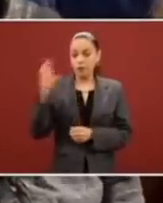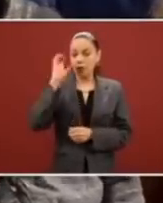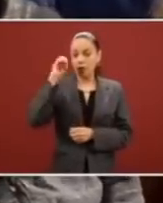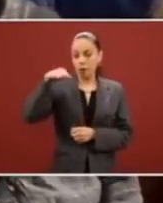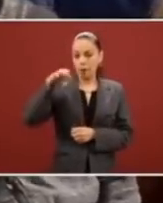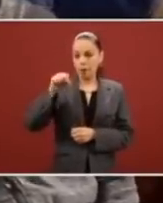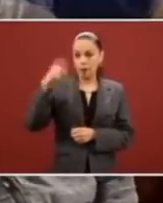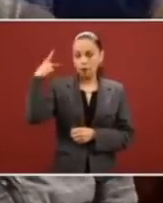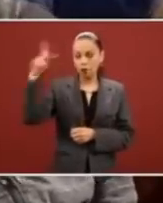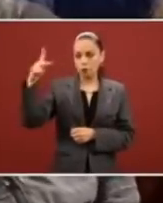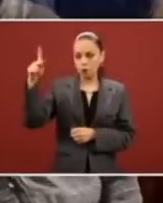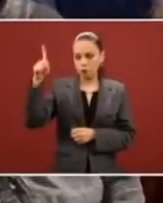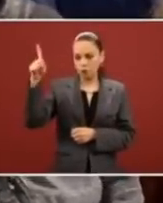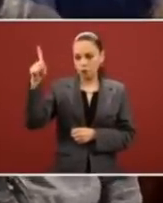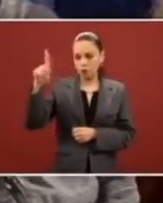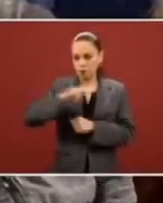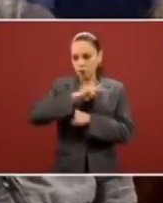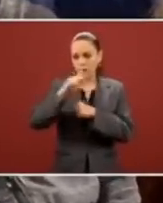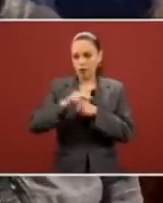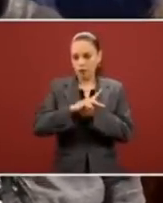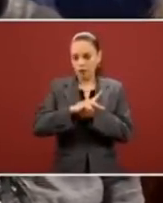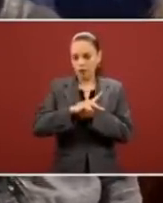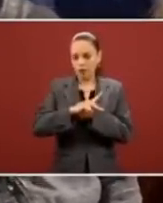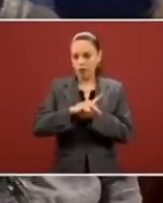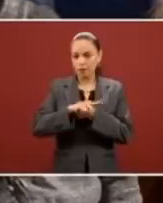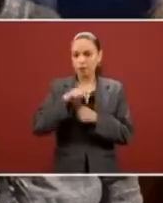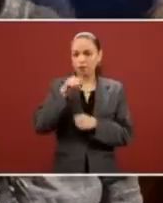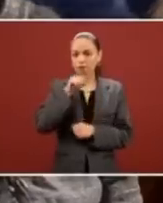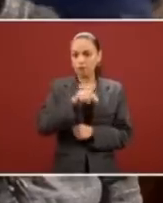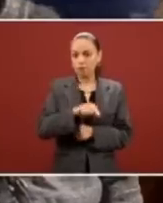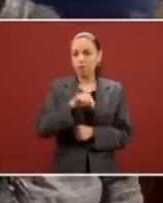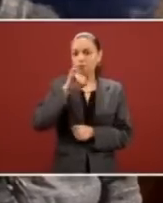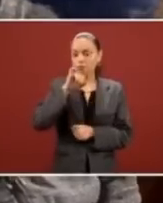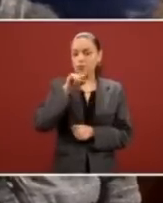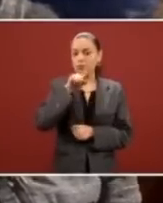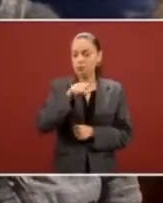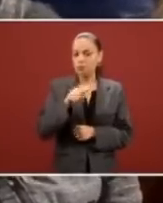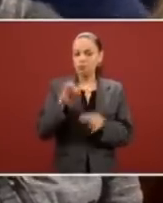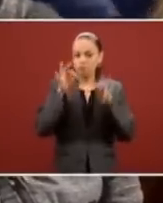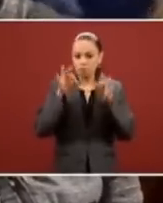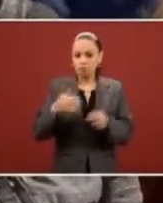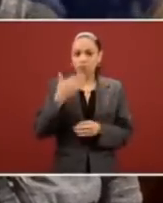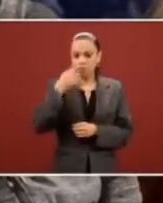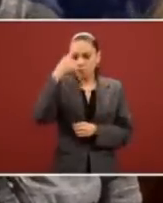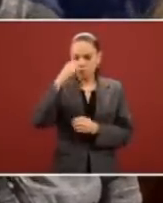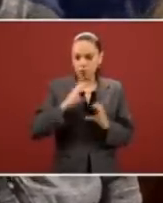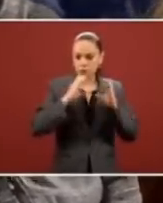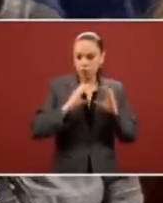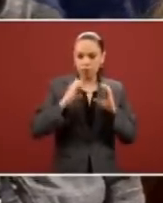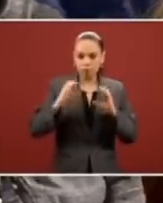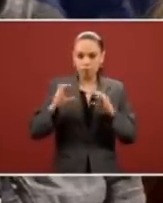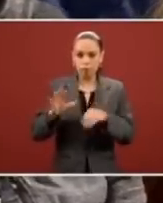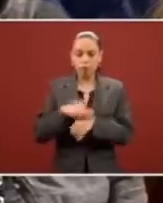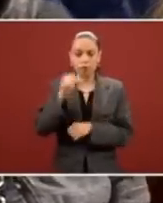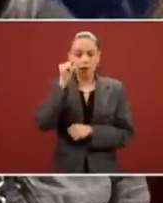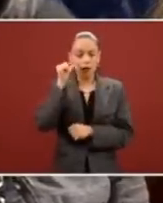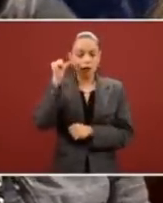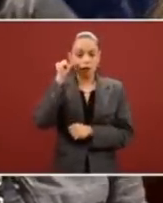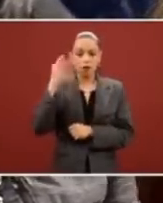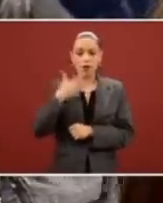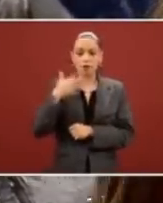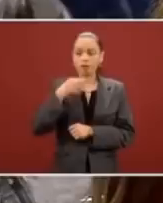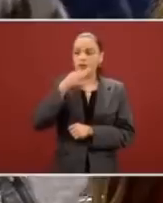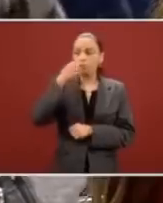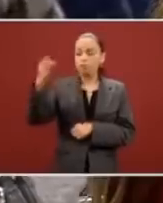país. Si creen que las medidas que están tomando realmente son las pertinentes, ayer hubo una alerta de la Embajada de